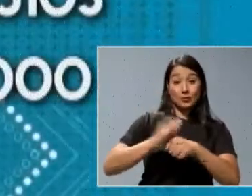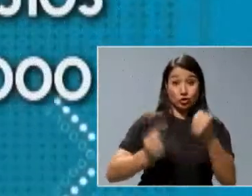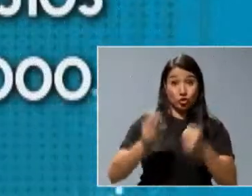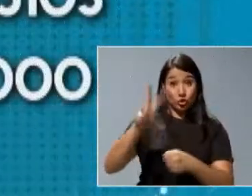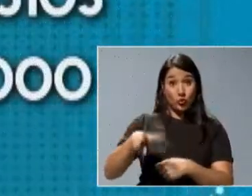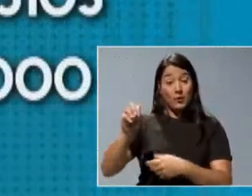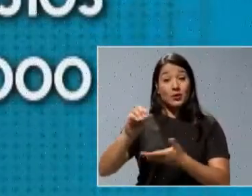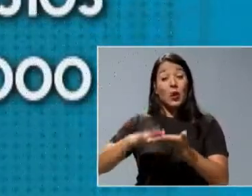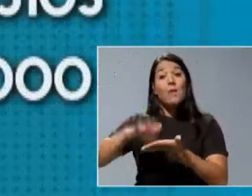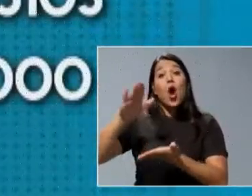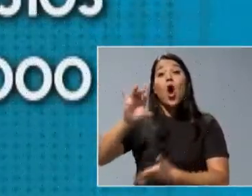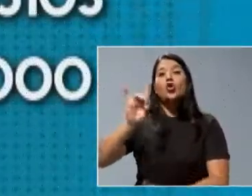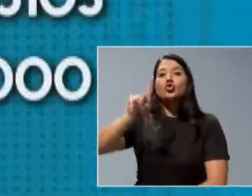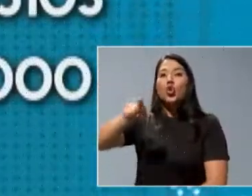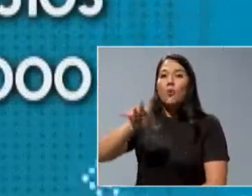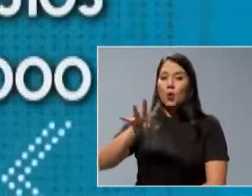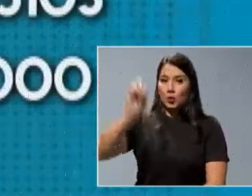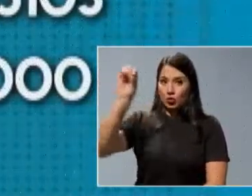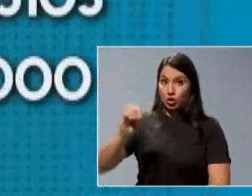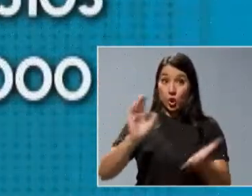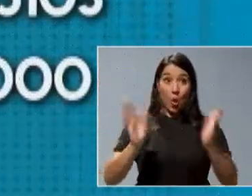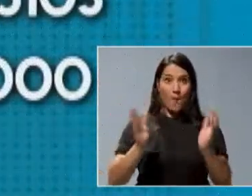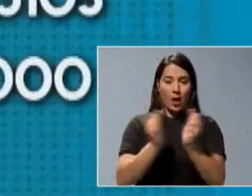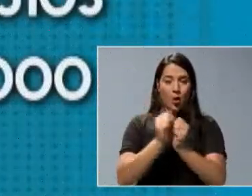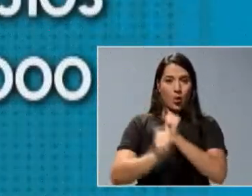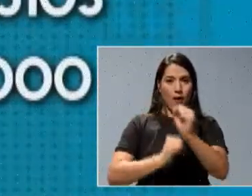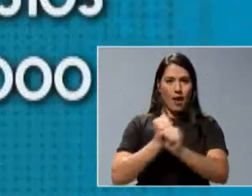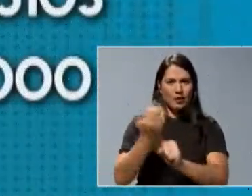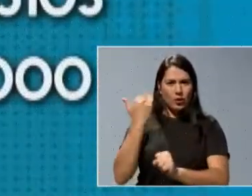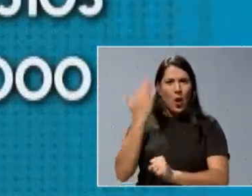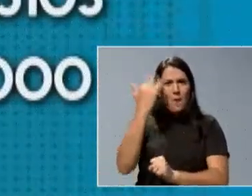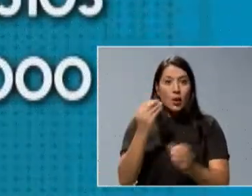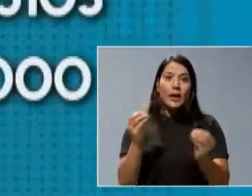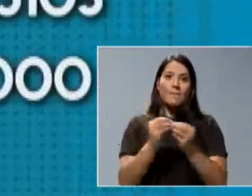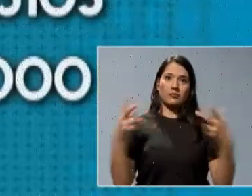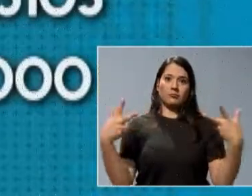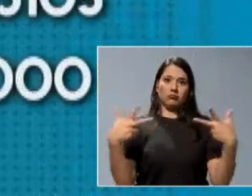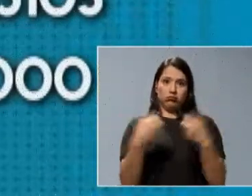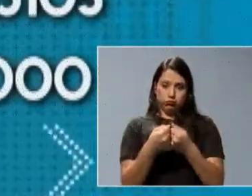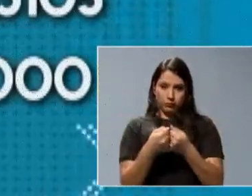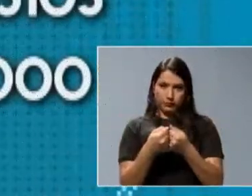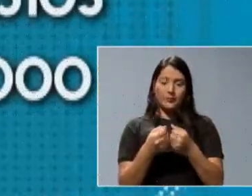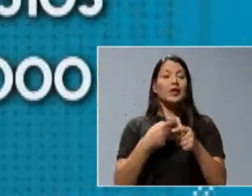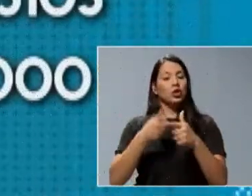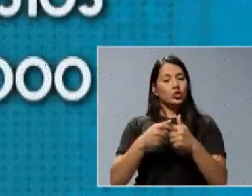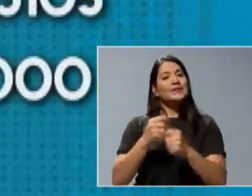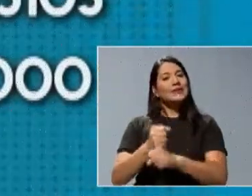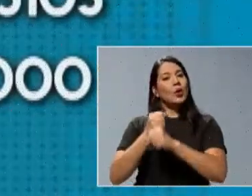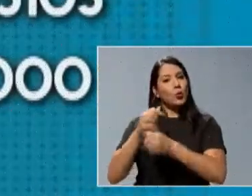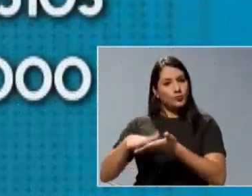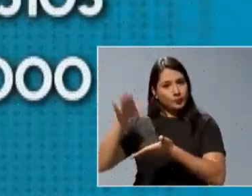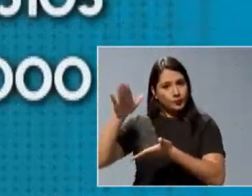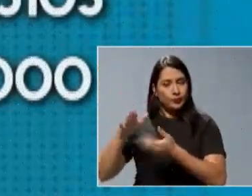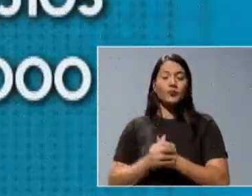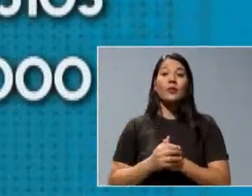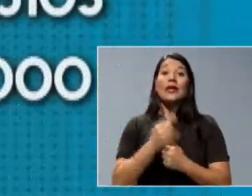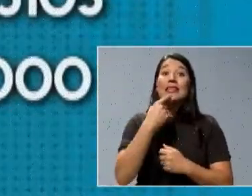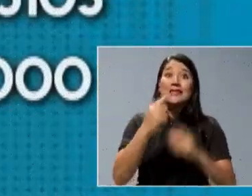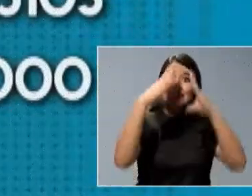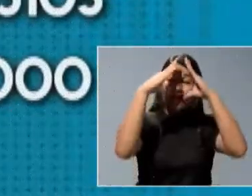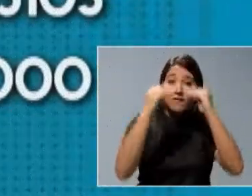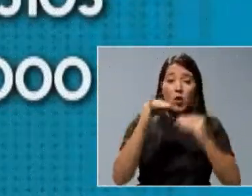8.4% con respecto al año anterior debido al aumento de los accidentes en carretera. Según los datos del INSS, las tarifas incrementaron